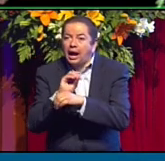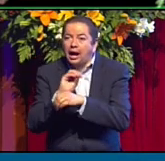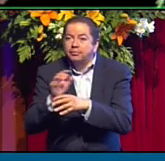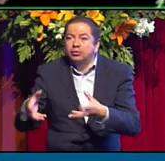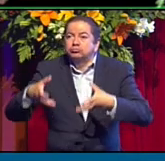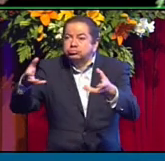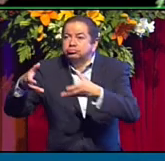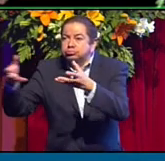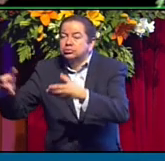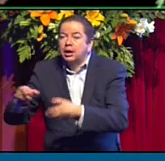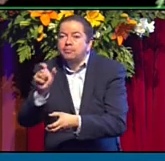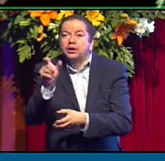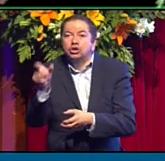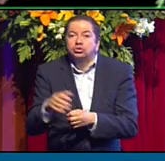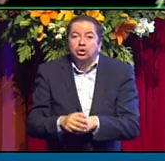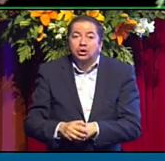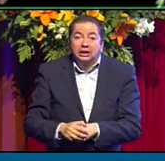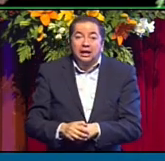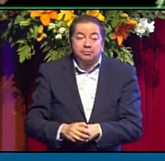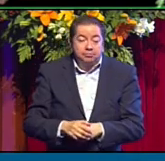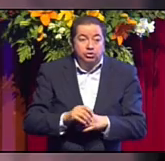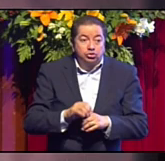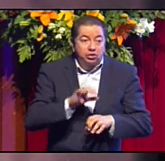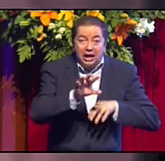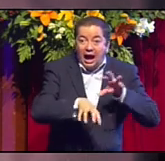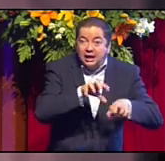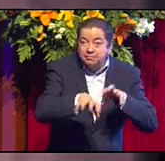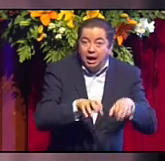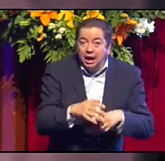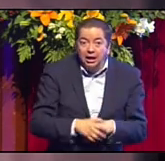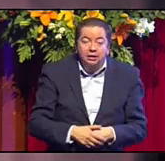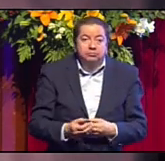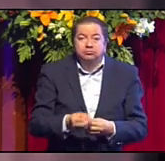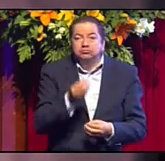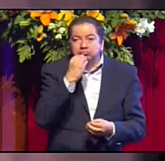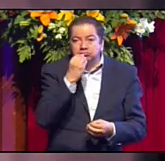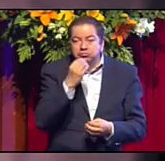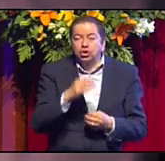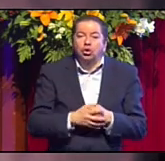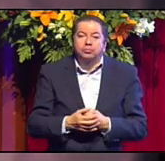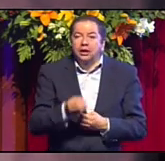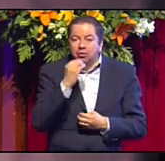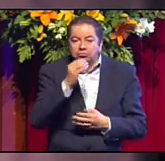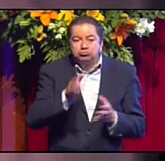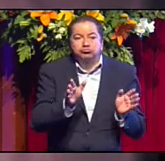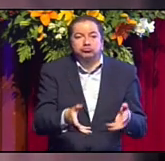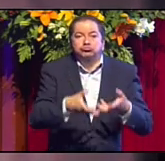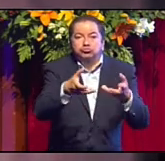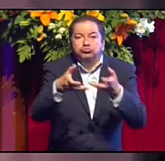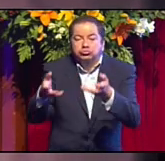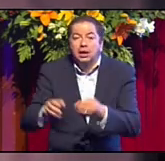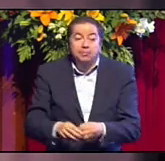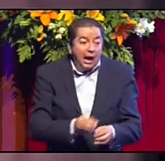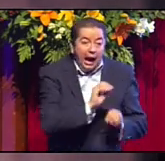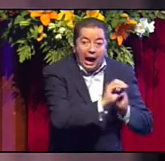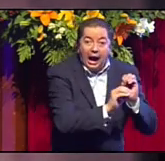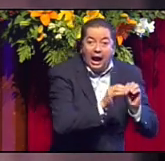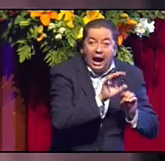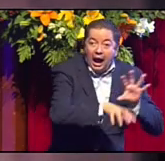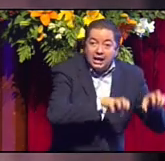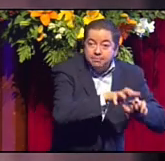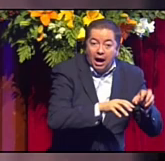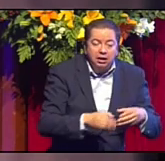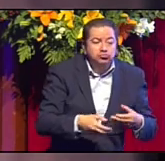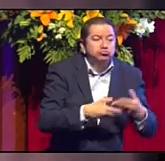los crianceros, que no tenían para comer ellos y menos podían tener para comer los animales. Entonces le dimos comida a ellos y le dimos comida a los animales.